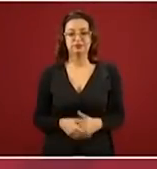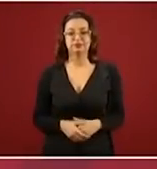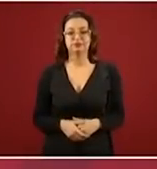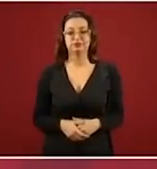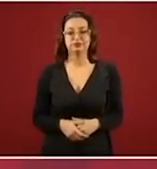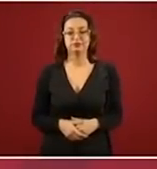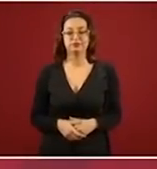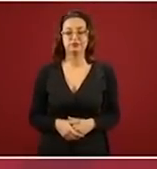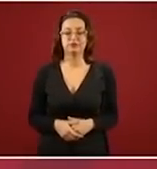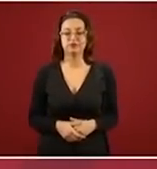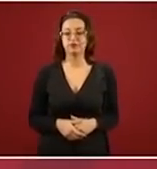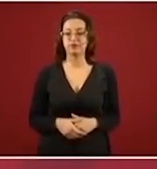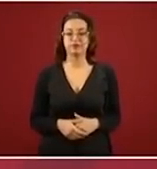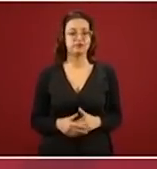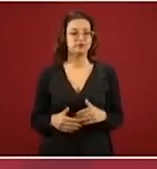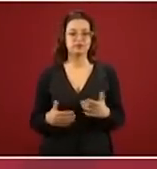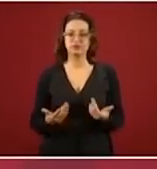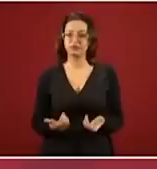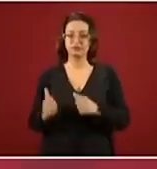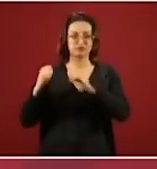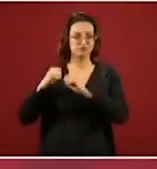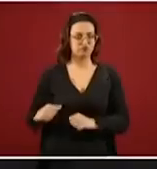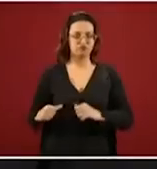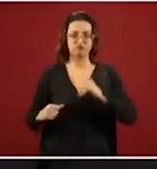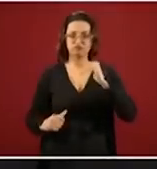y hacia arriba lo mismo